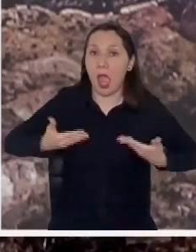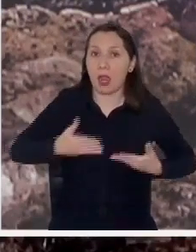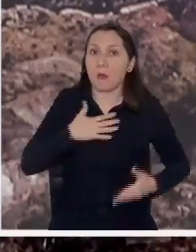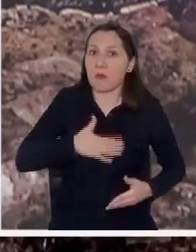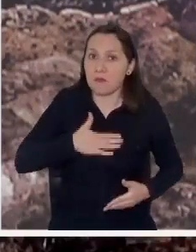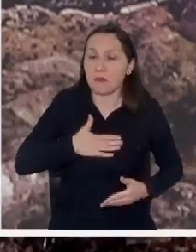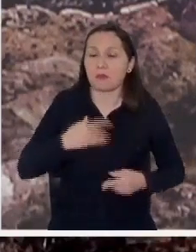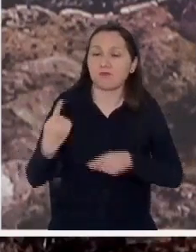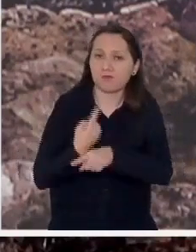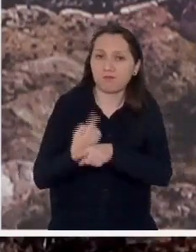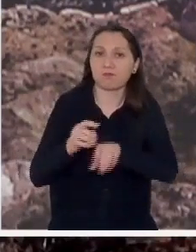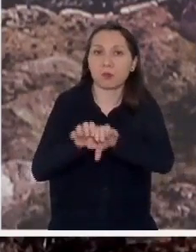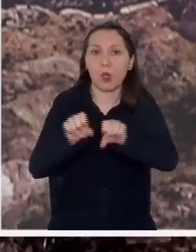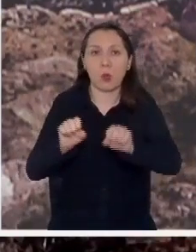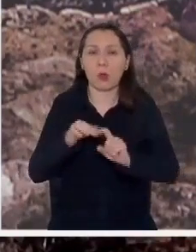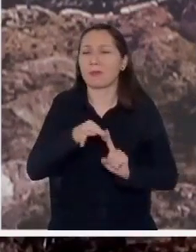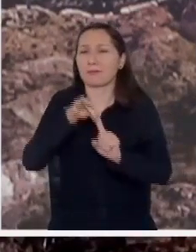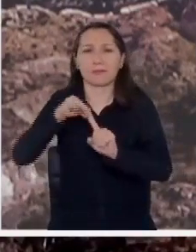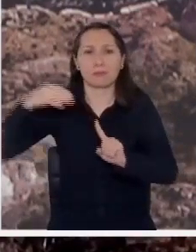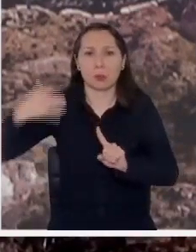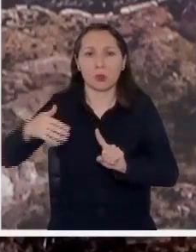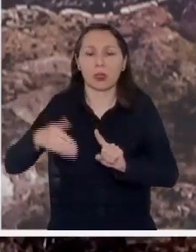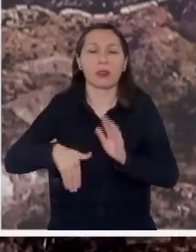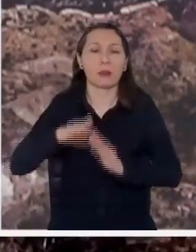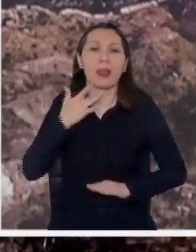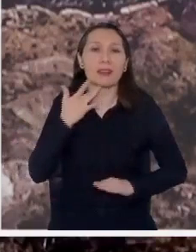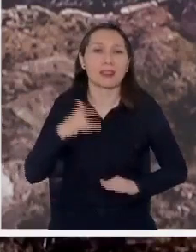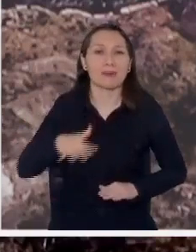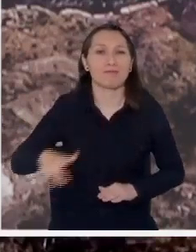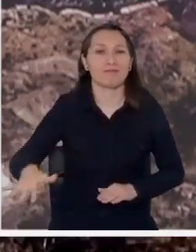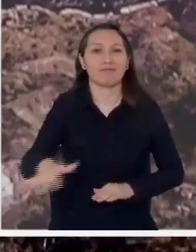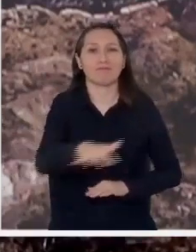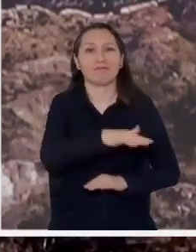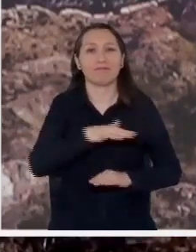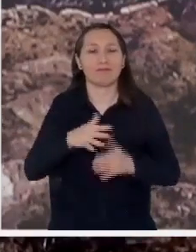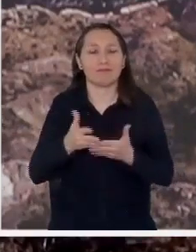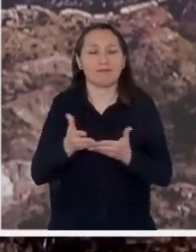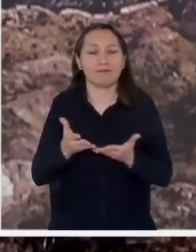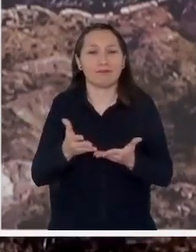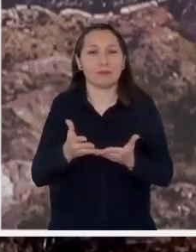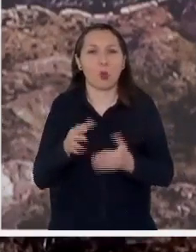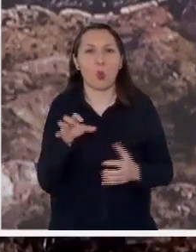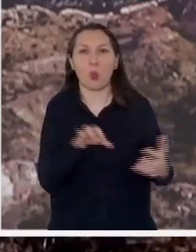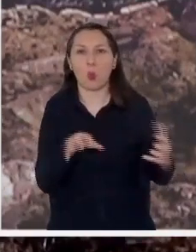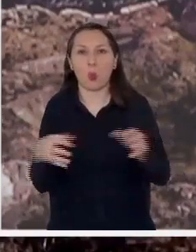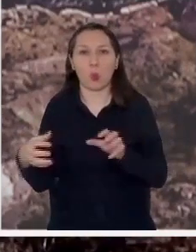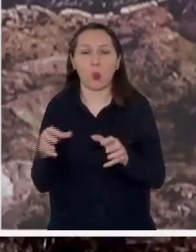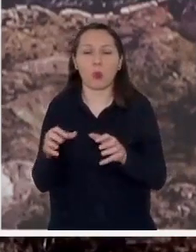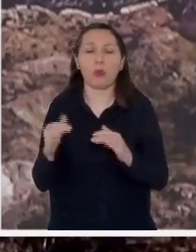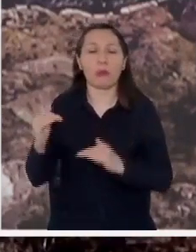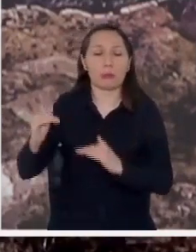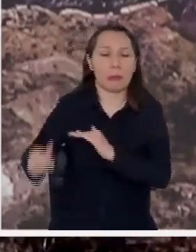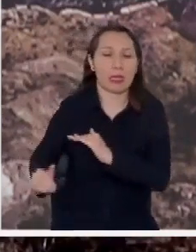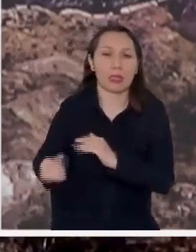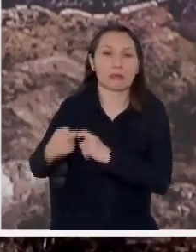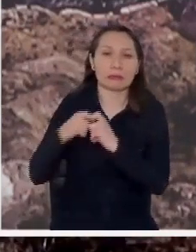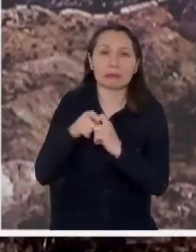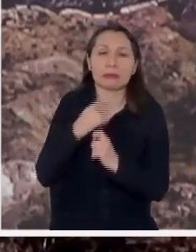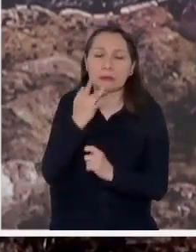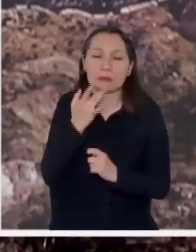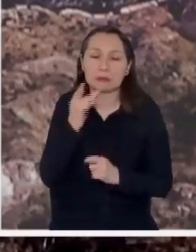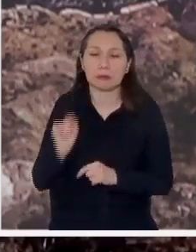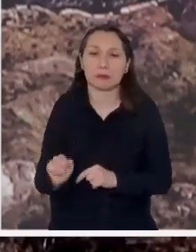y el espíritu de diálogo y acuerdo va a primar ante el clima de la odiosidad O la pelea